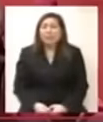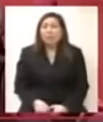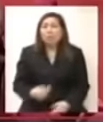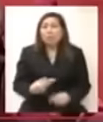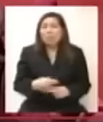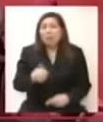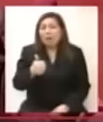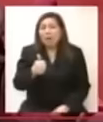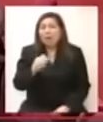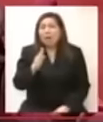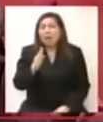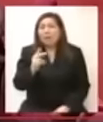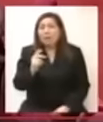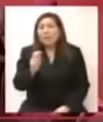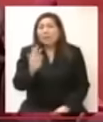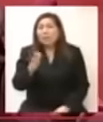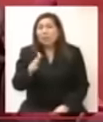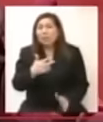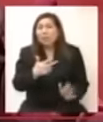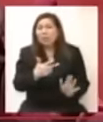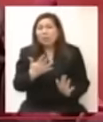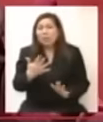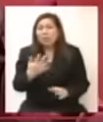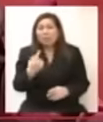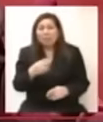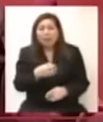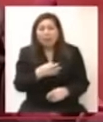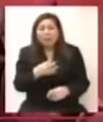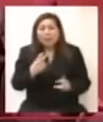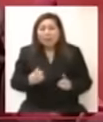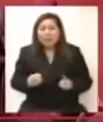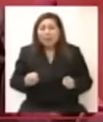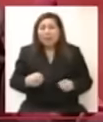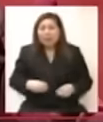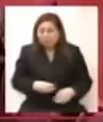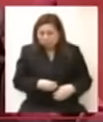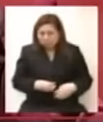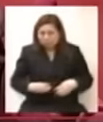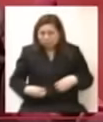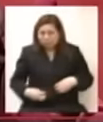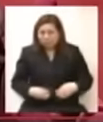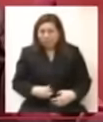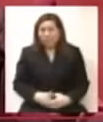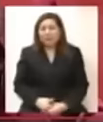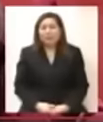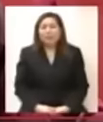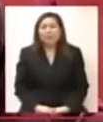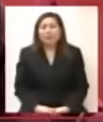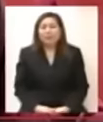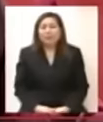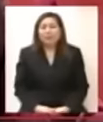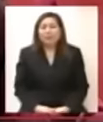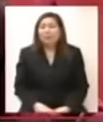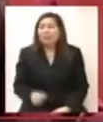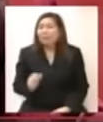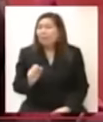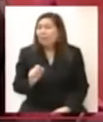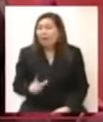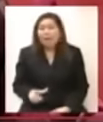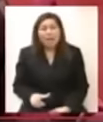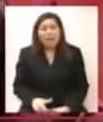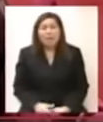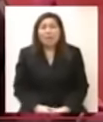asín precio 5087 para tratar el cáncer del colo Esos son los costos que